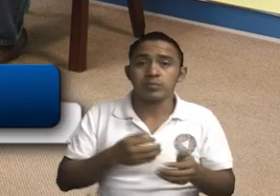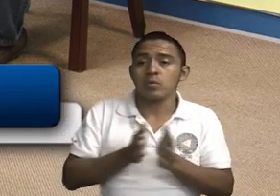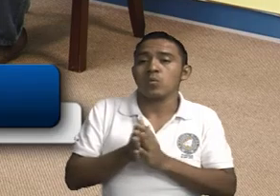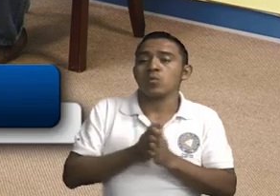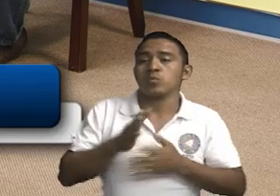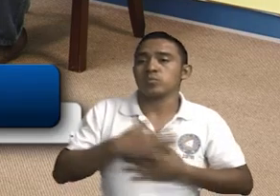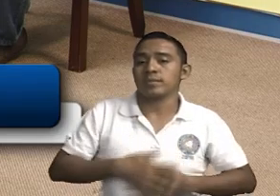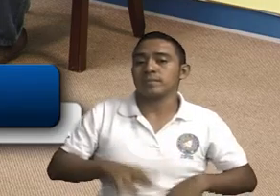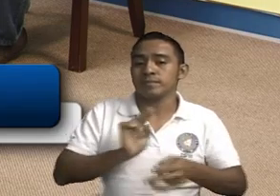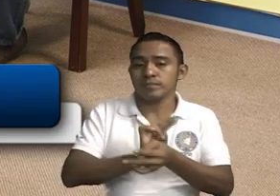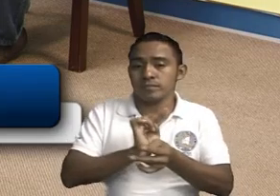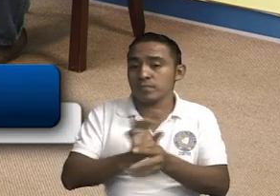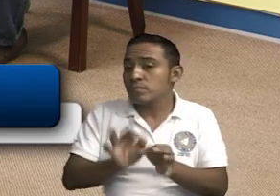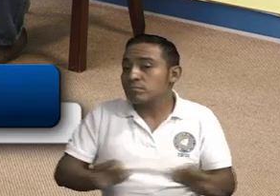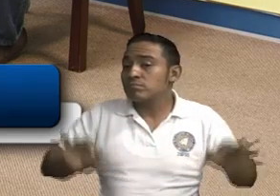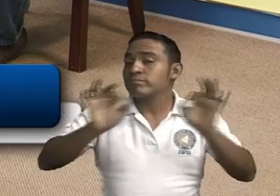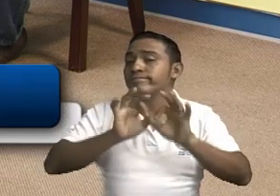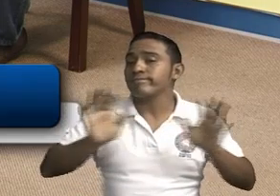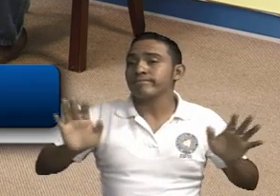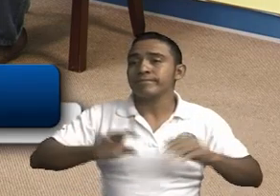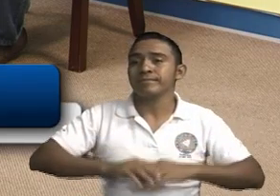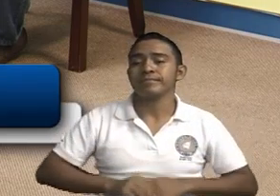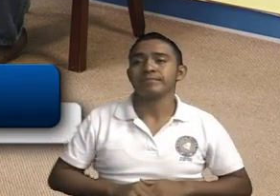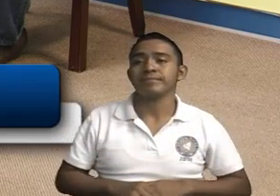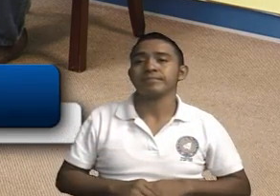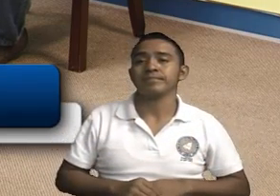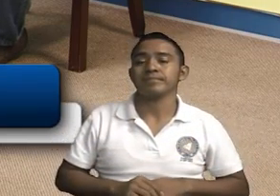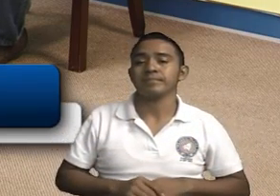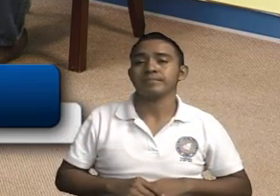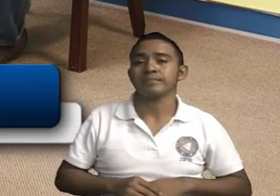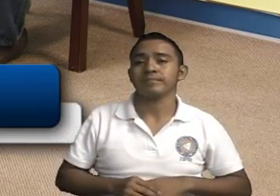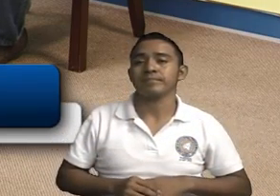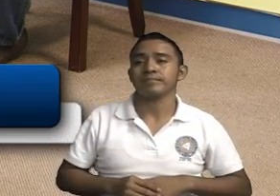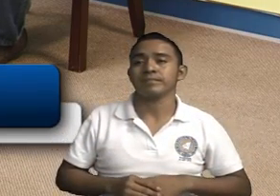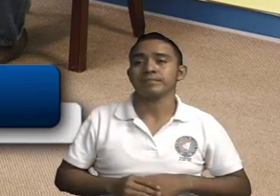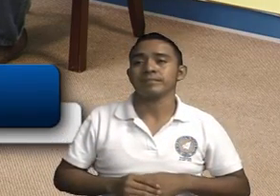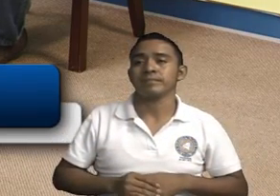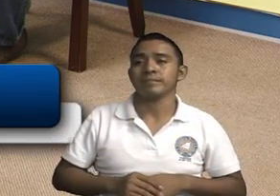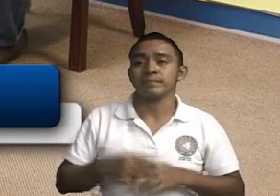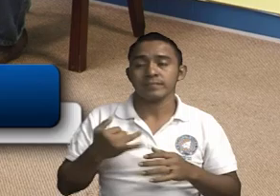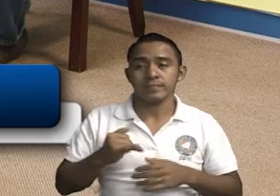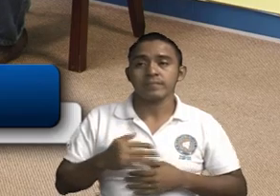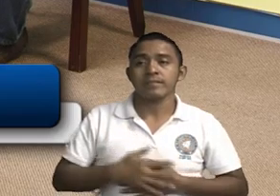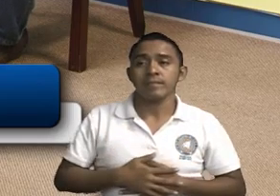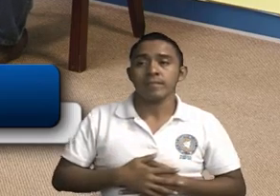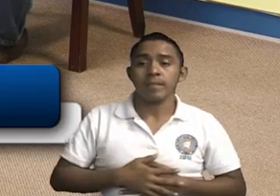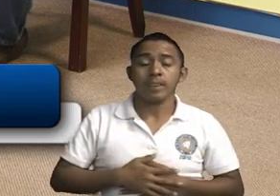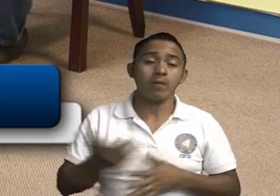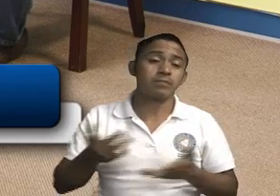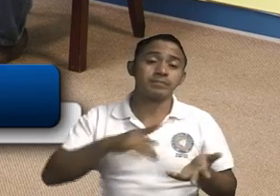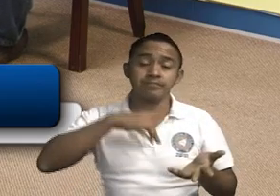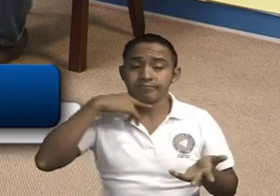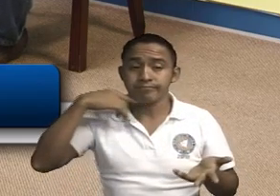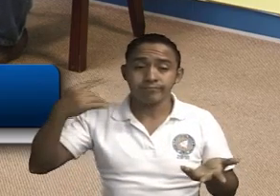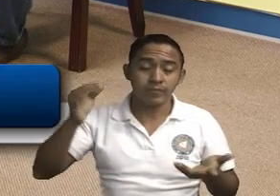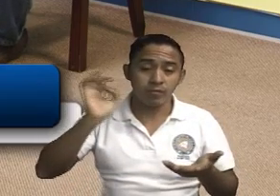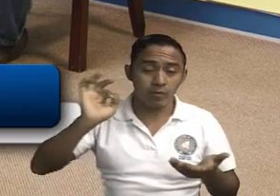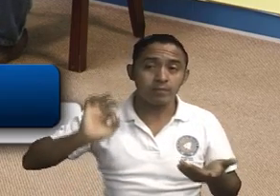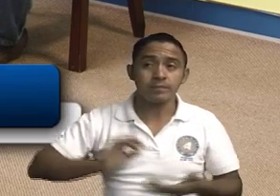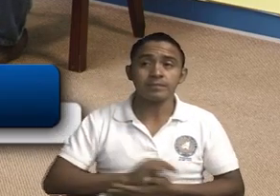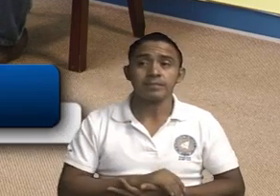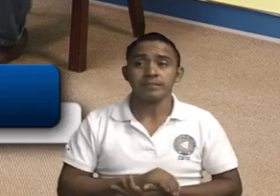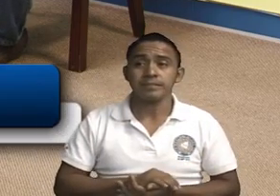sexual es fundamental. Sí, así es. Siendo realista, porque hay que serlo, ¿verdad? Yo pienso que